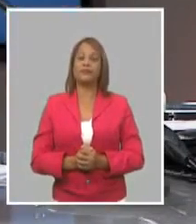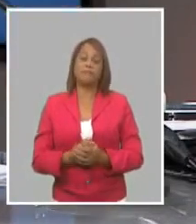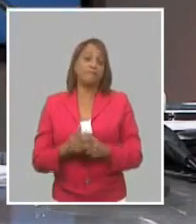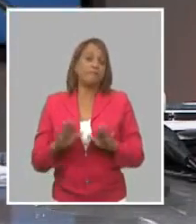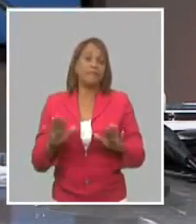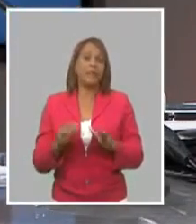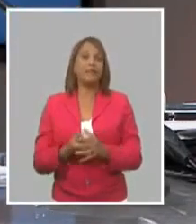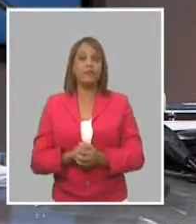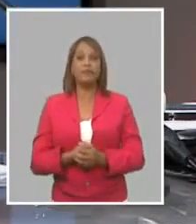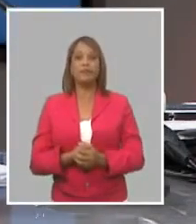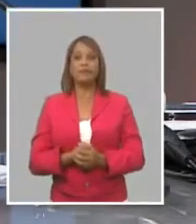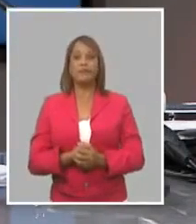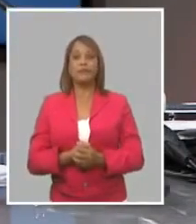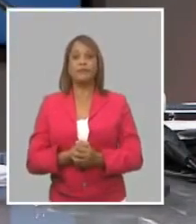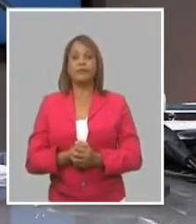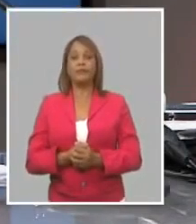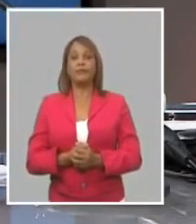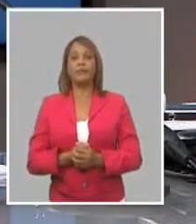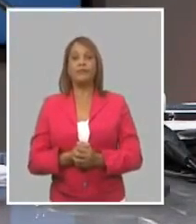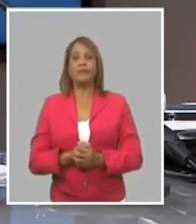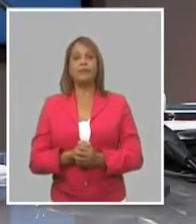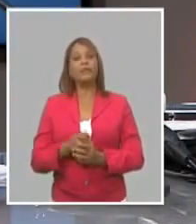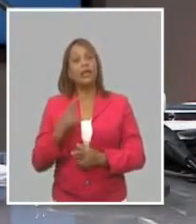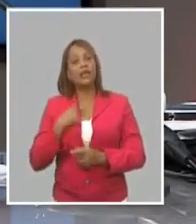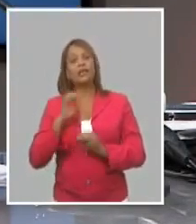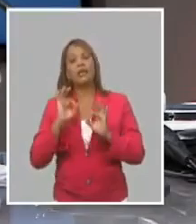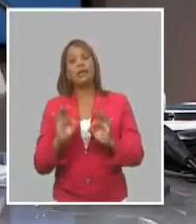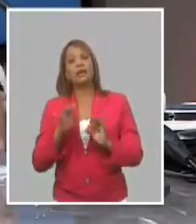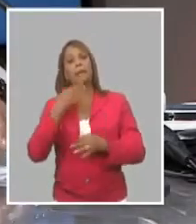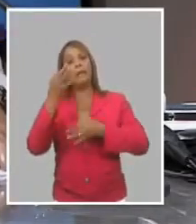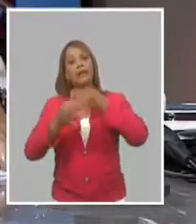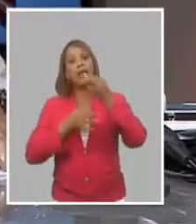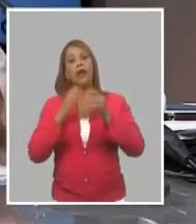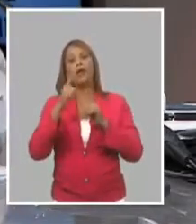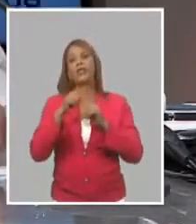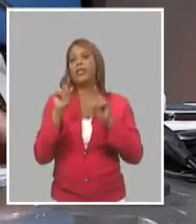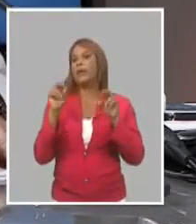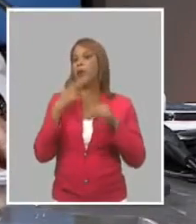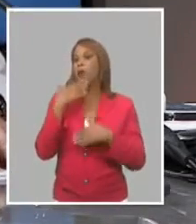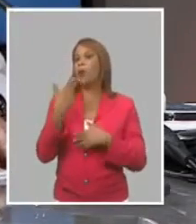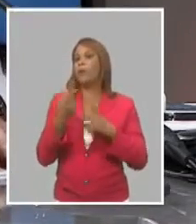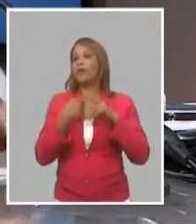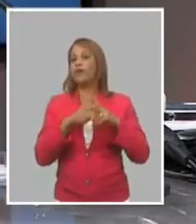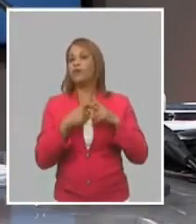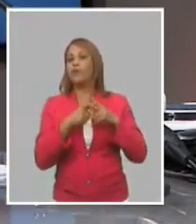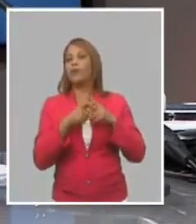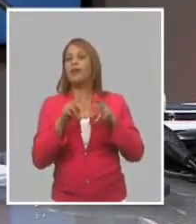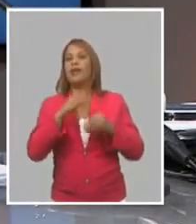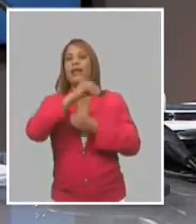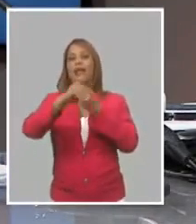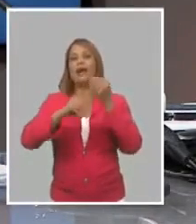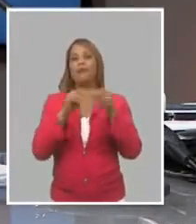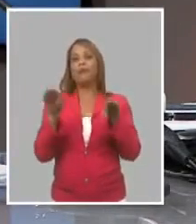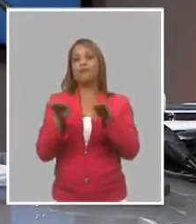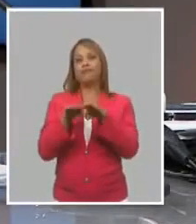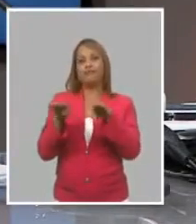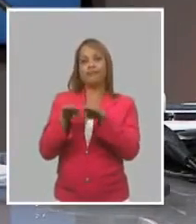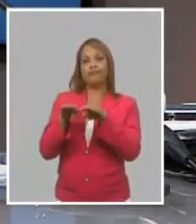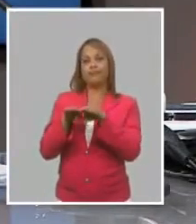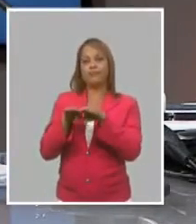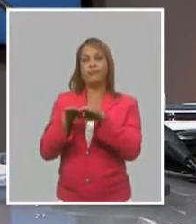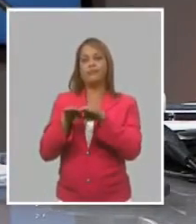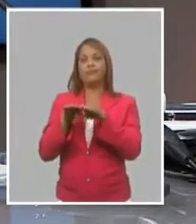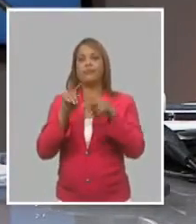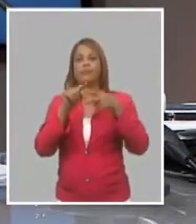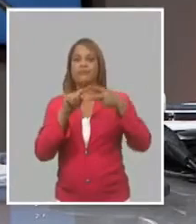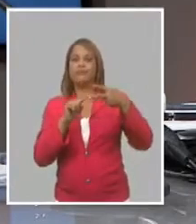Entonces, bueno, en grandes rasgos, este es el tema de cómo se resuelve la dualidad monetaria y cómo se resuelve